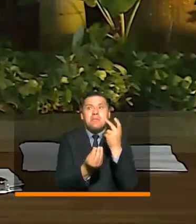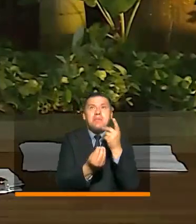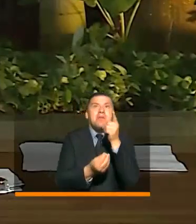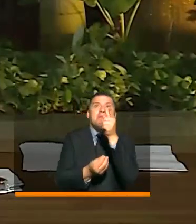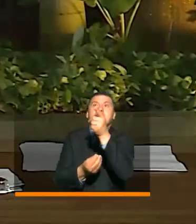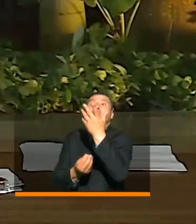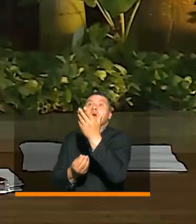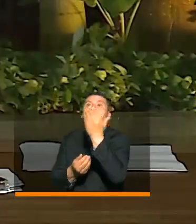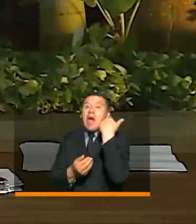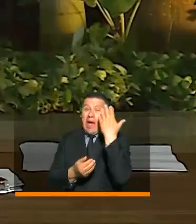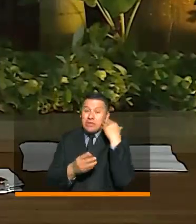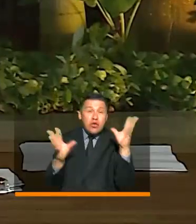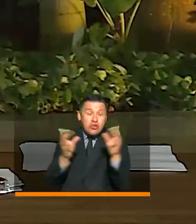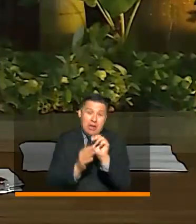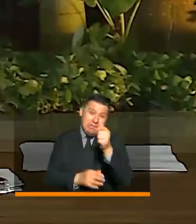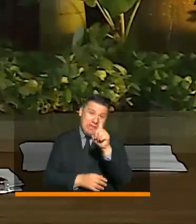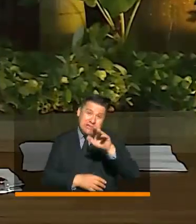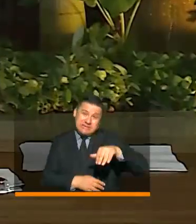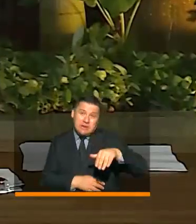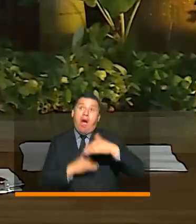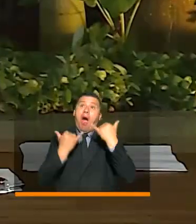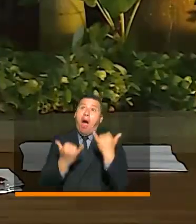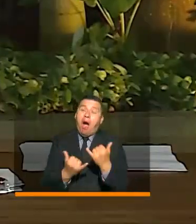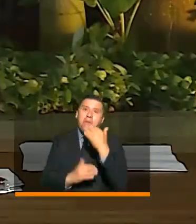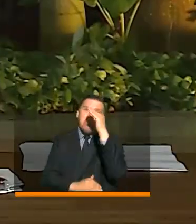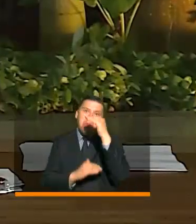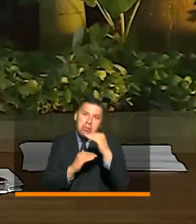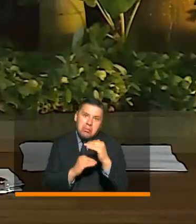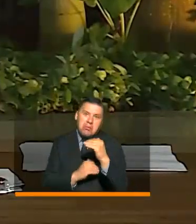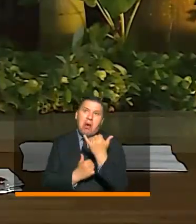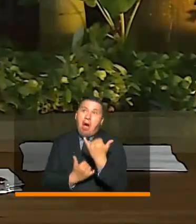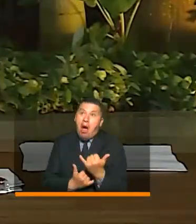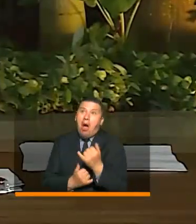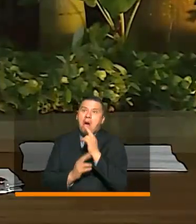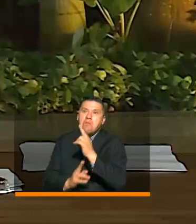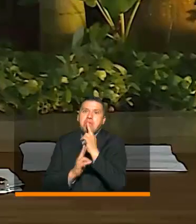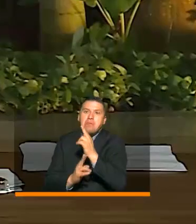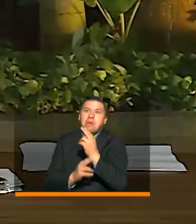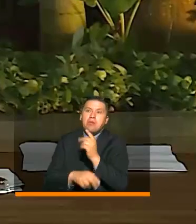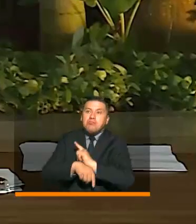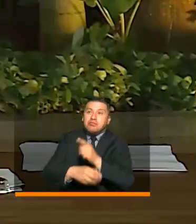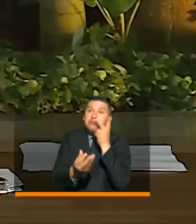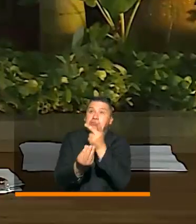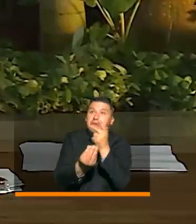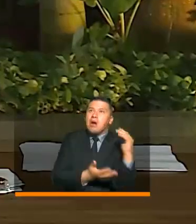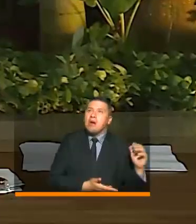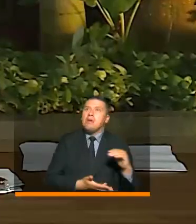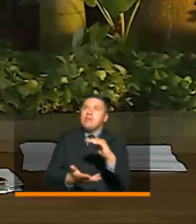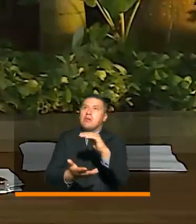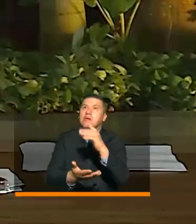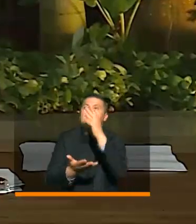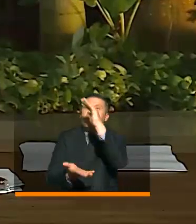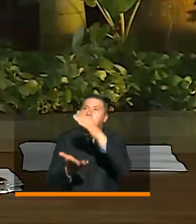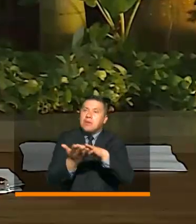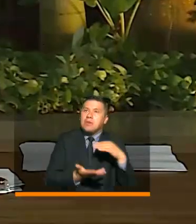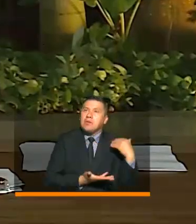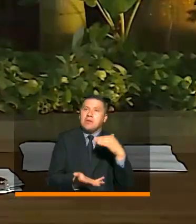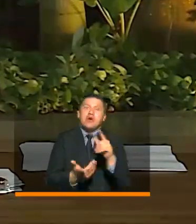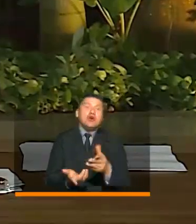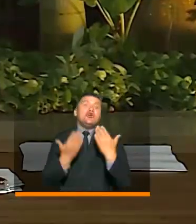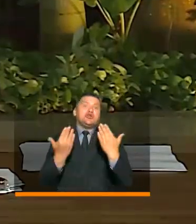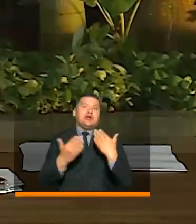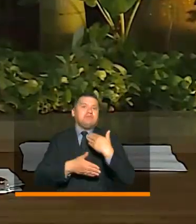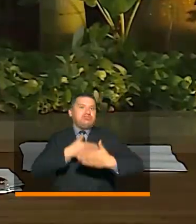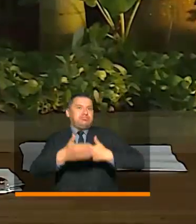lugar y por supuesto estos incentivos de asignación en función de la eficiencia también están dando resultados. Y eso ha servido